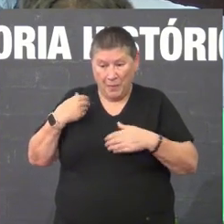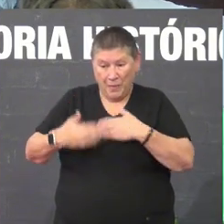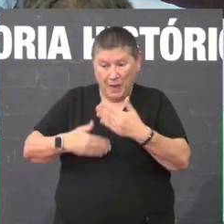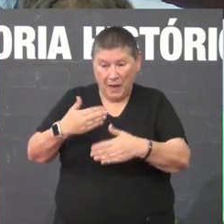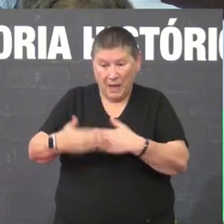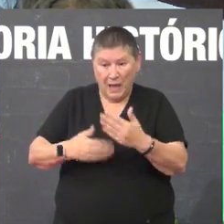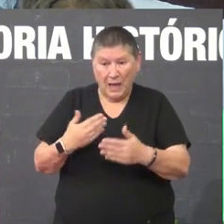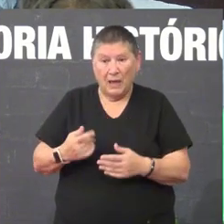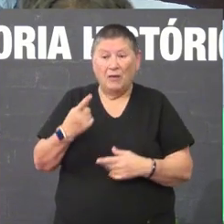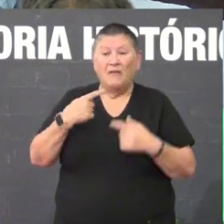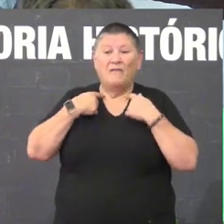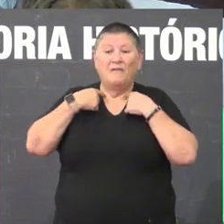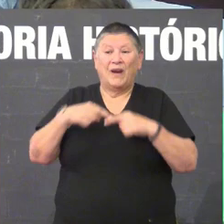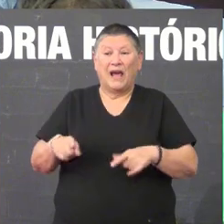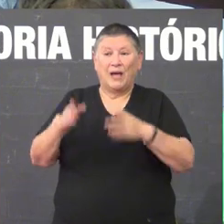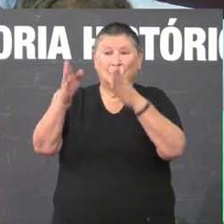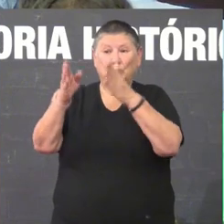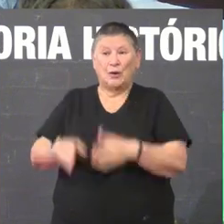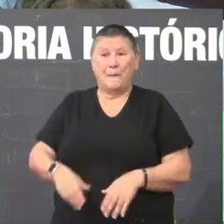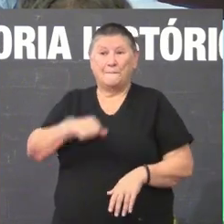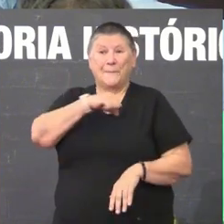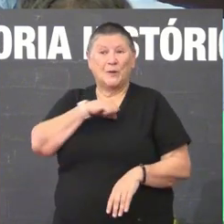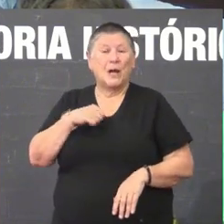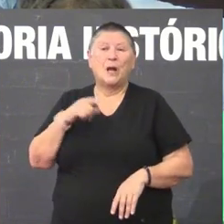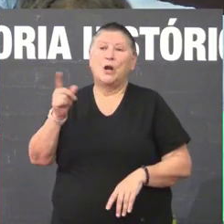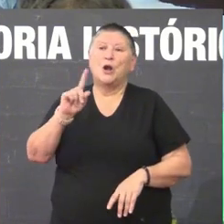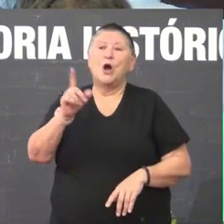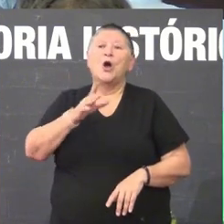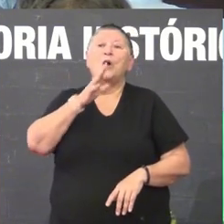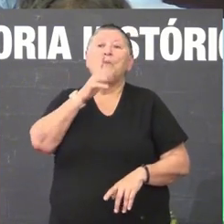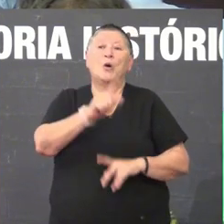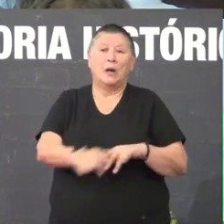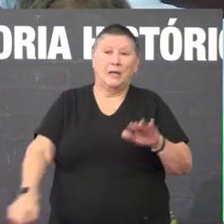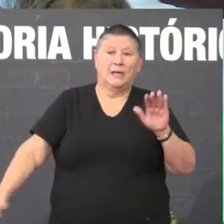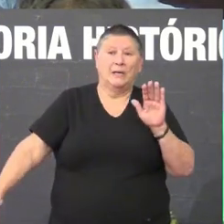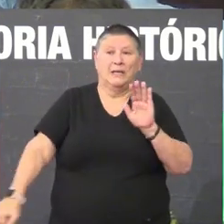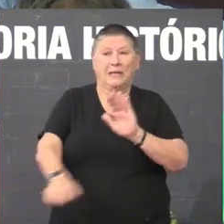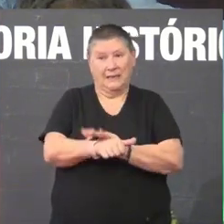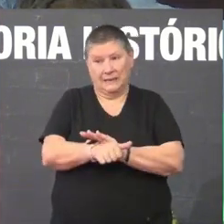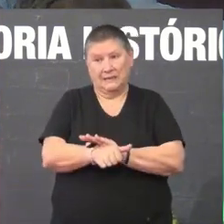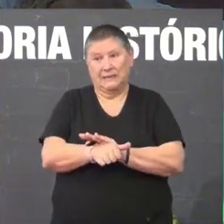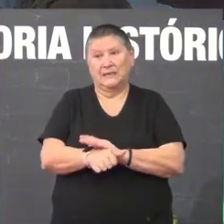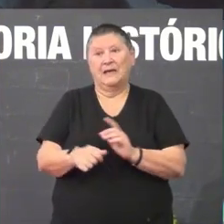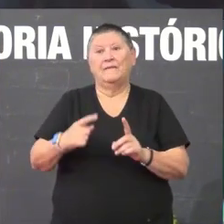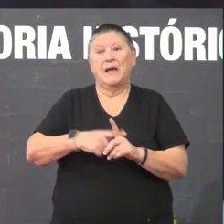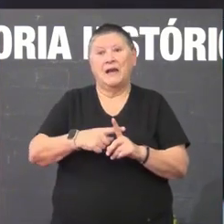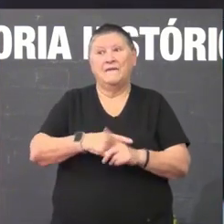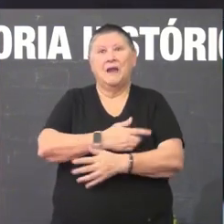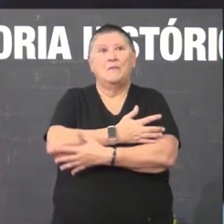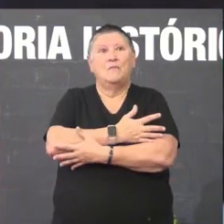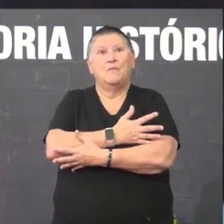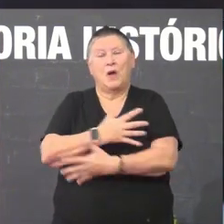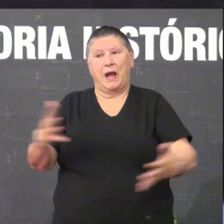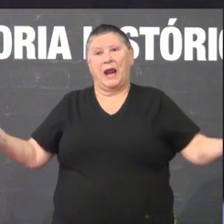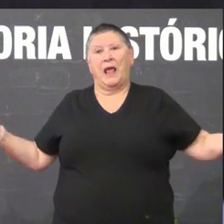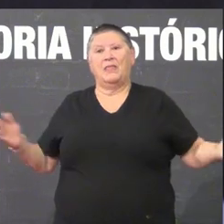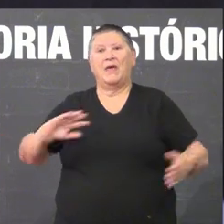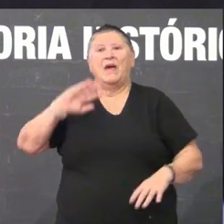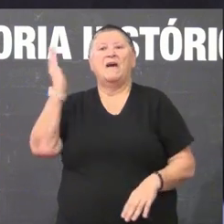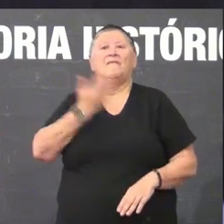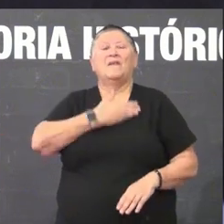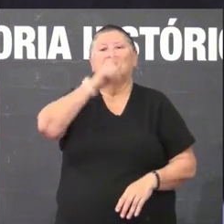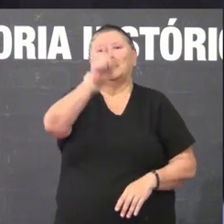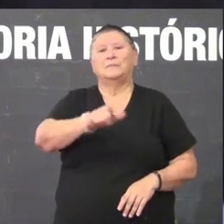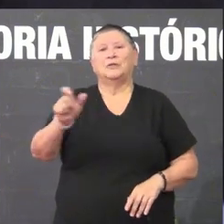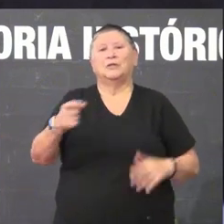individuales y por un fracaso personal sino porque fueron Víctimas de una estafa a nivel a gran escala no que afectó a 600.000 personas por